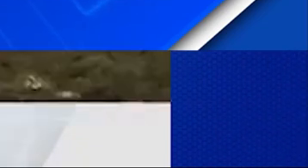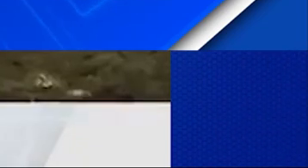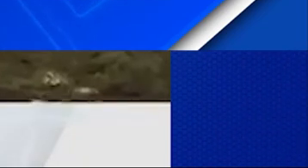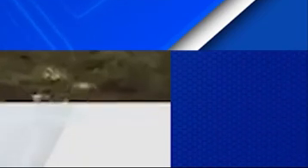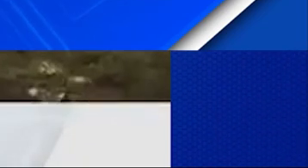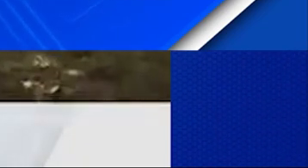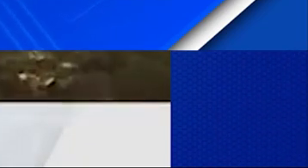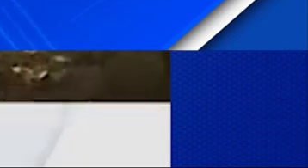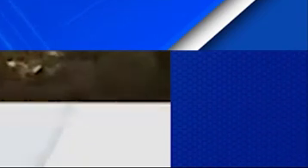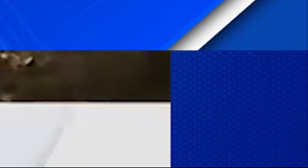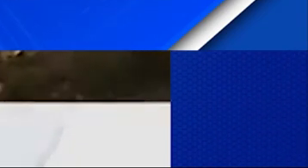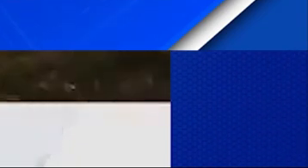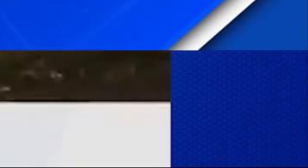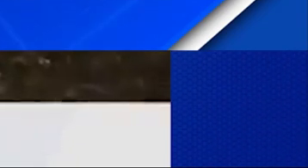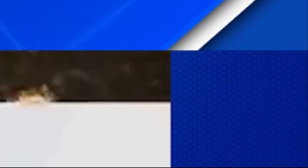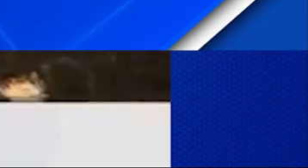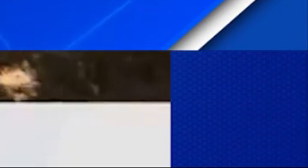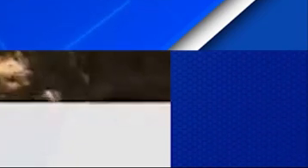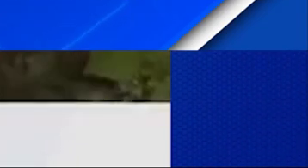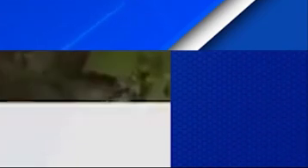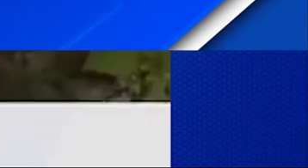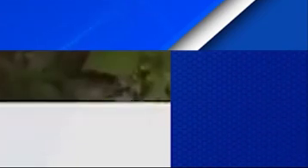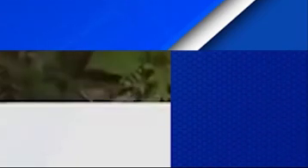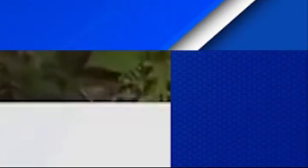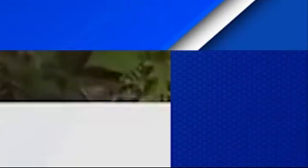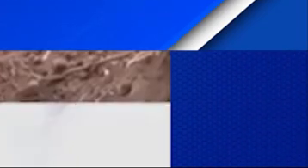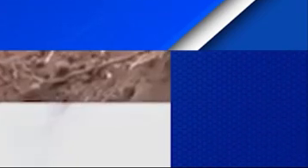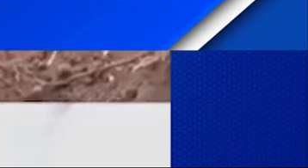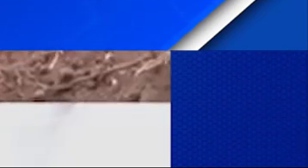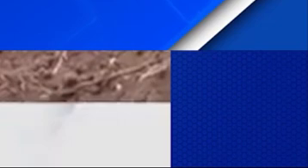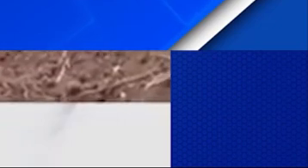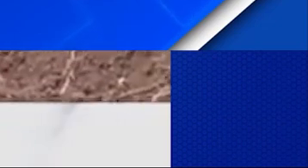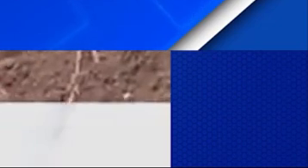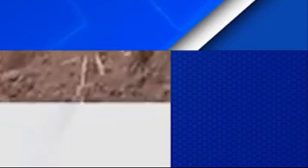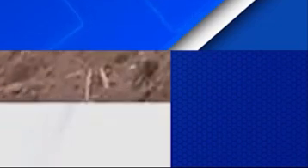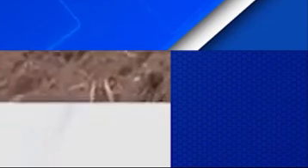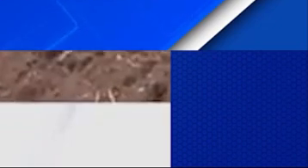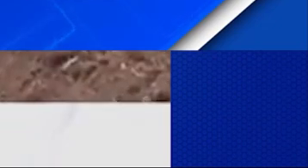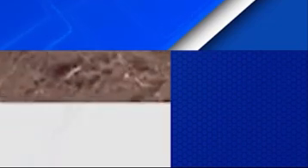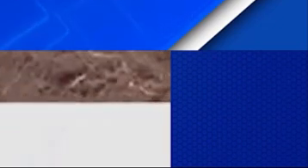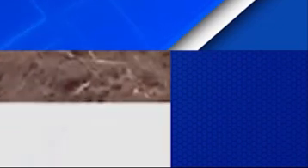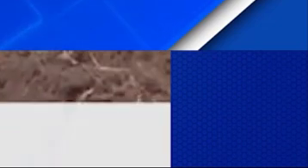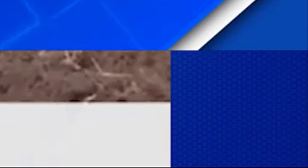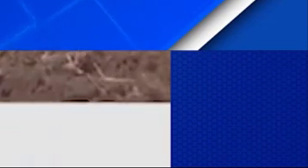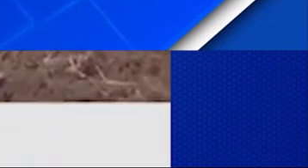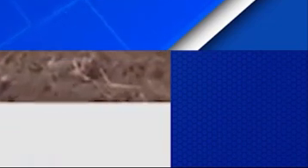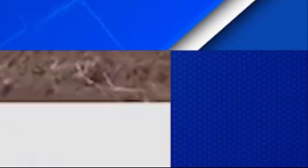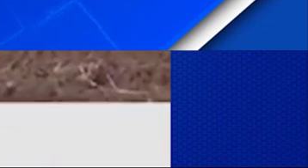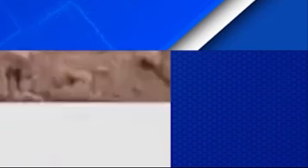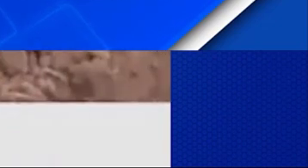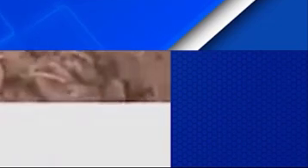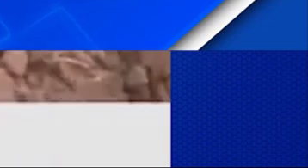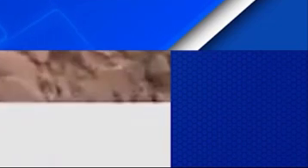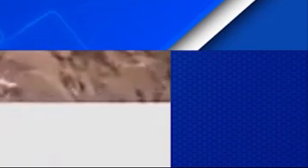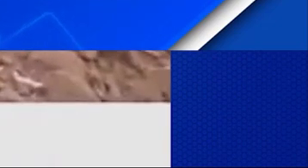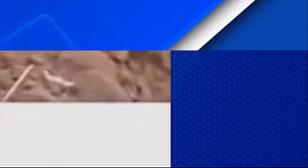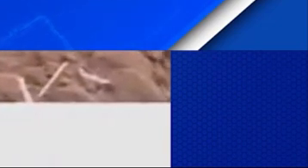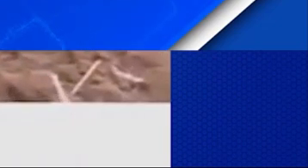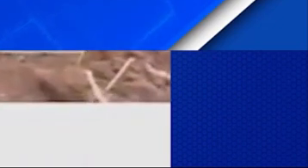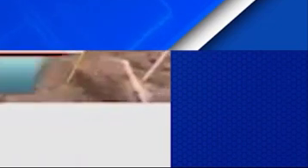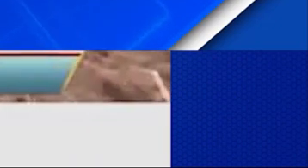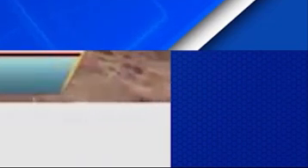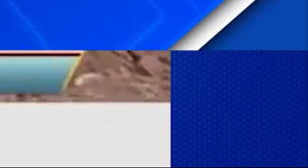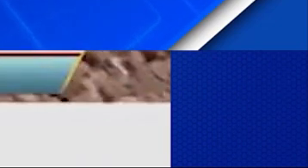programas y políticas que ha venido impulsando el gobierno a través del Plan Nacional de Lucha contra la Pobreza y Desarrollo